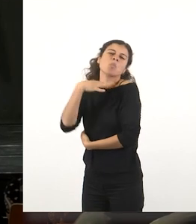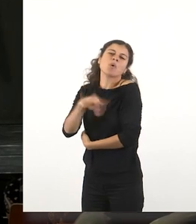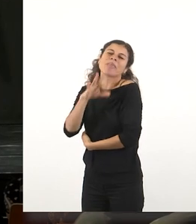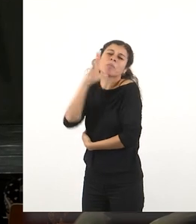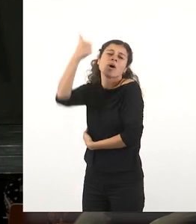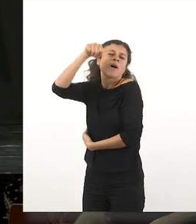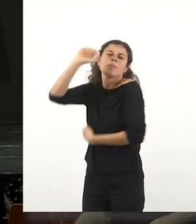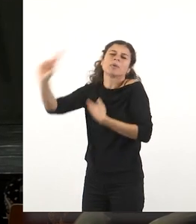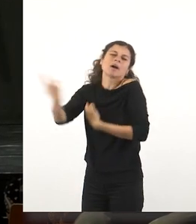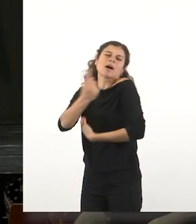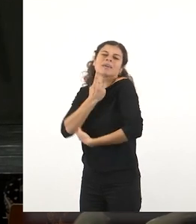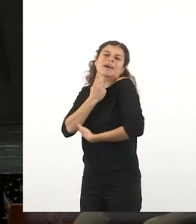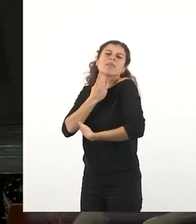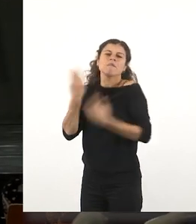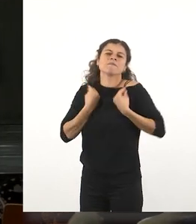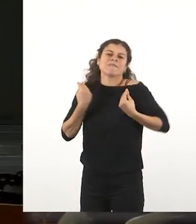vida tiene sentido.